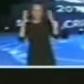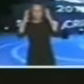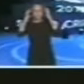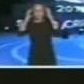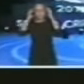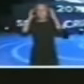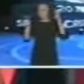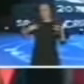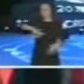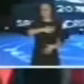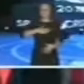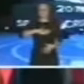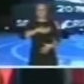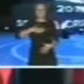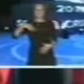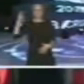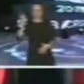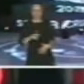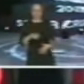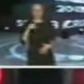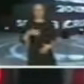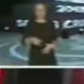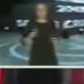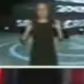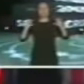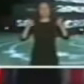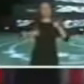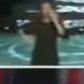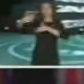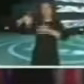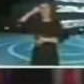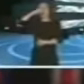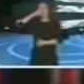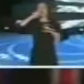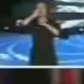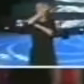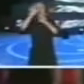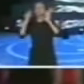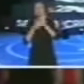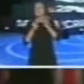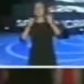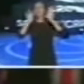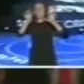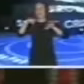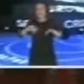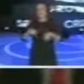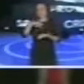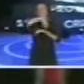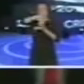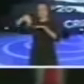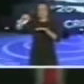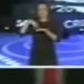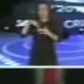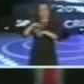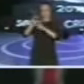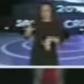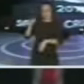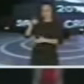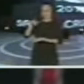Encantados de estar aquí desde el 2009, no pisábamos las tarimas estas, así que espero que disfruten de nuestra